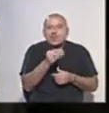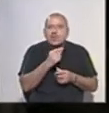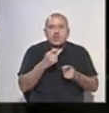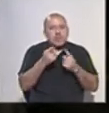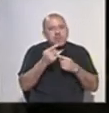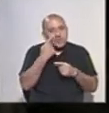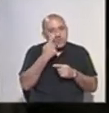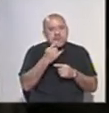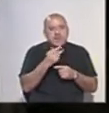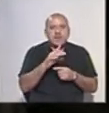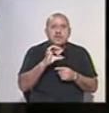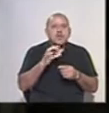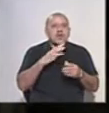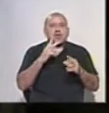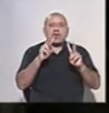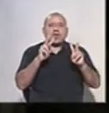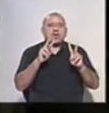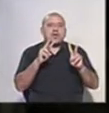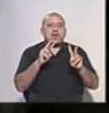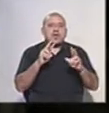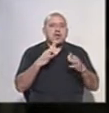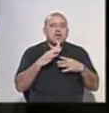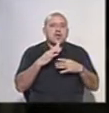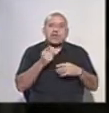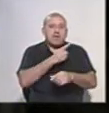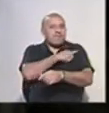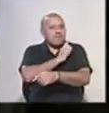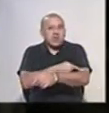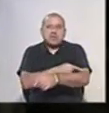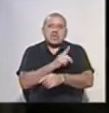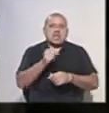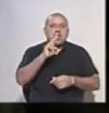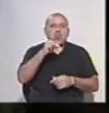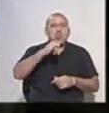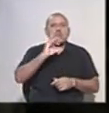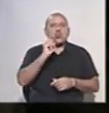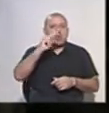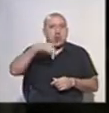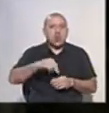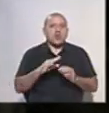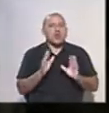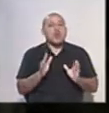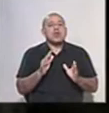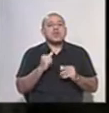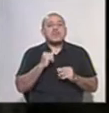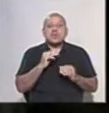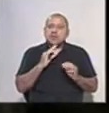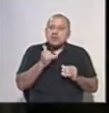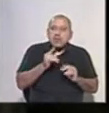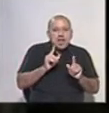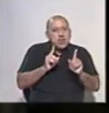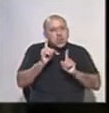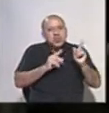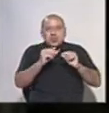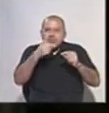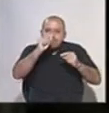Saltimbanquis con el ritmo de la unión, con la potencia de la unión, pero también con algunos toquecitos ahí de lo que